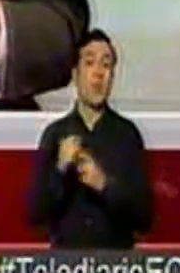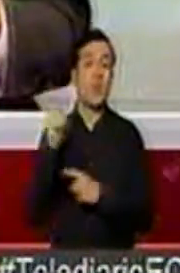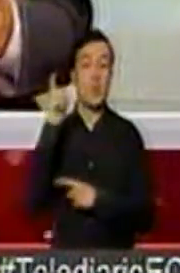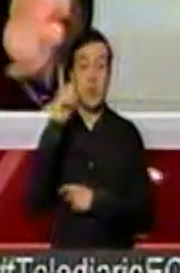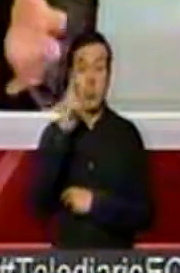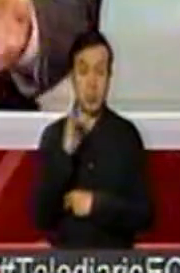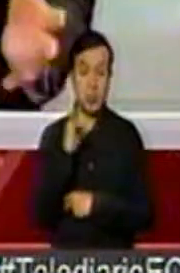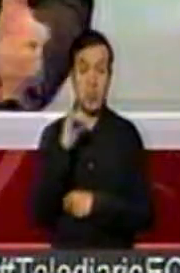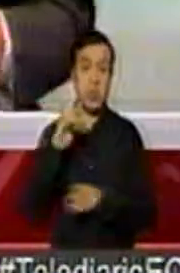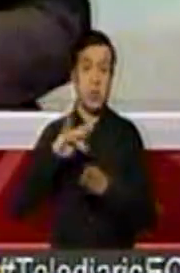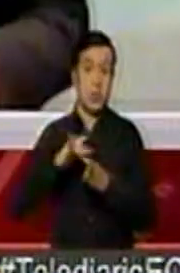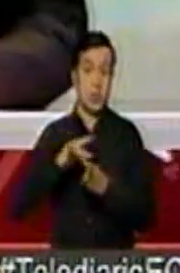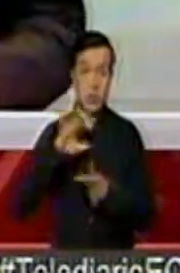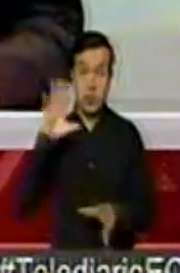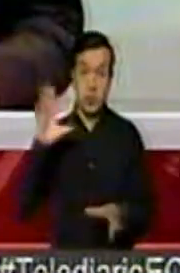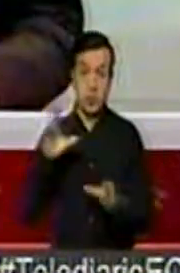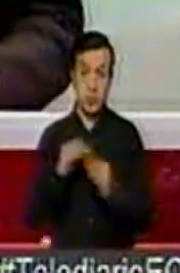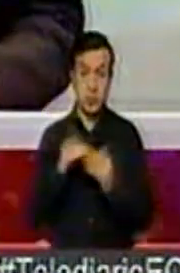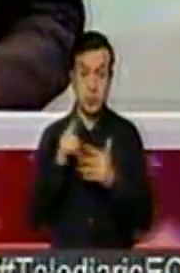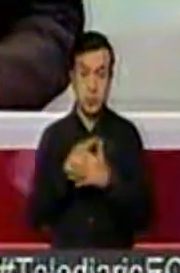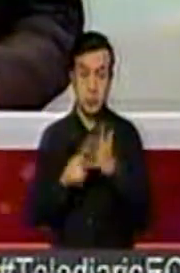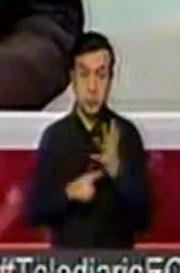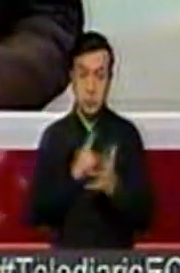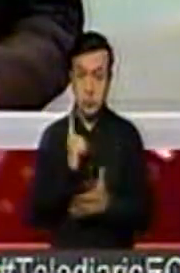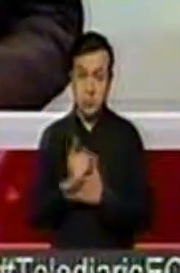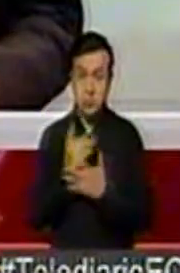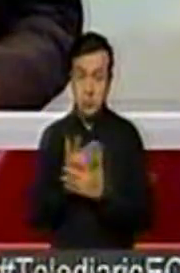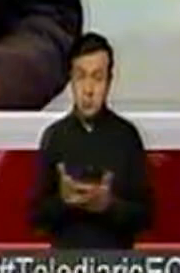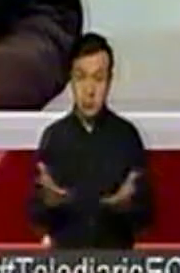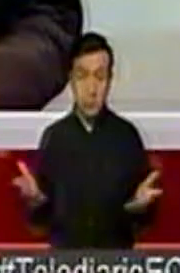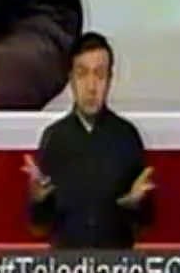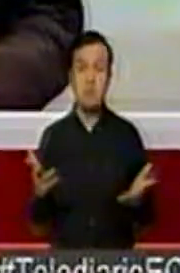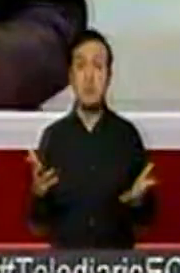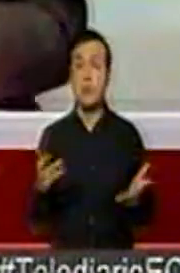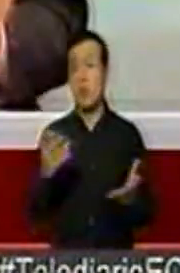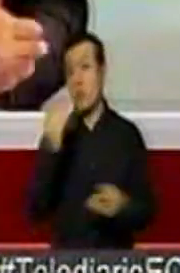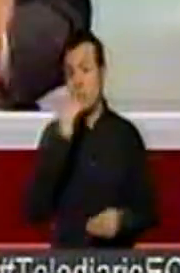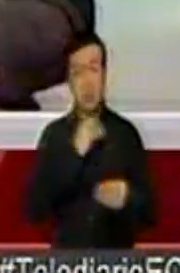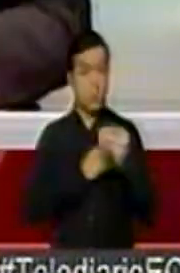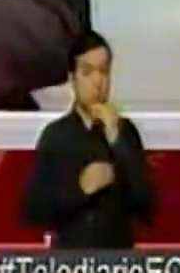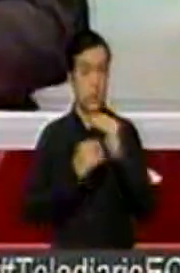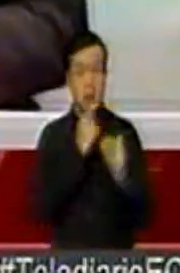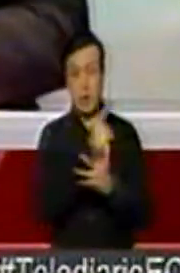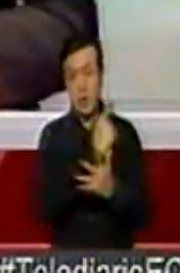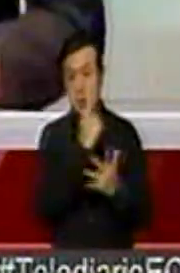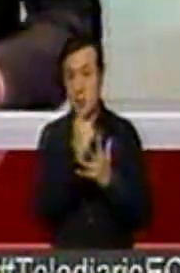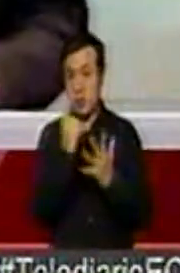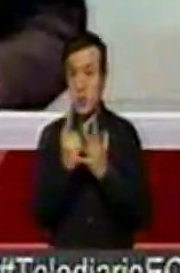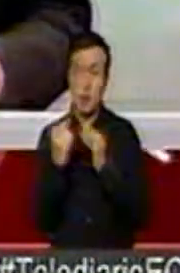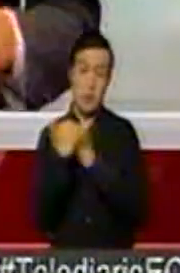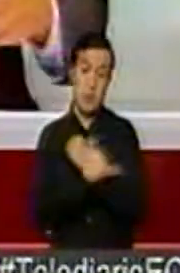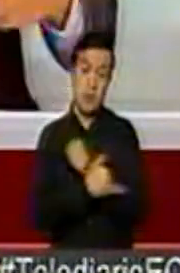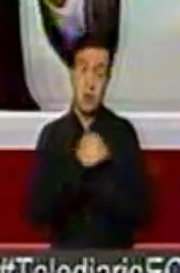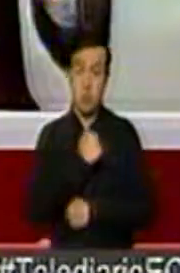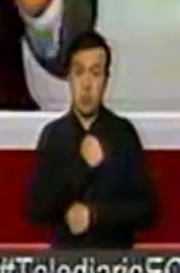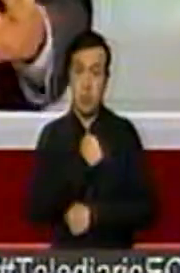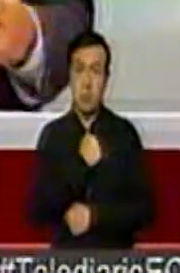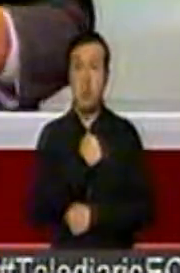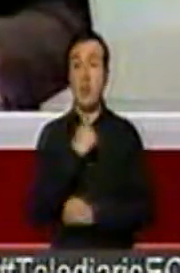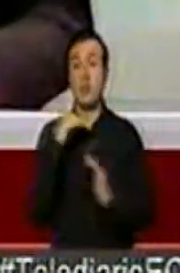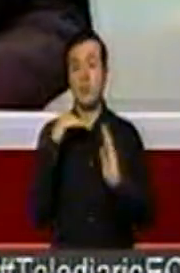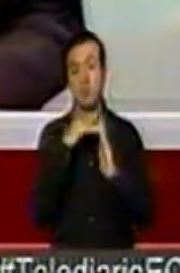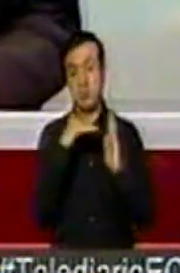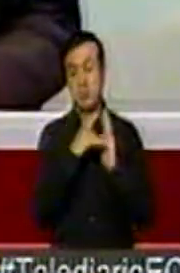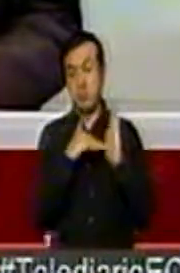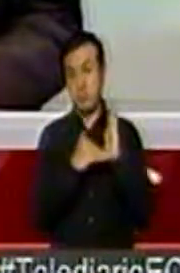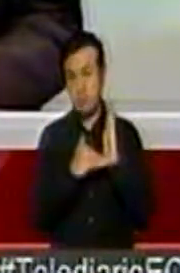pueden dar en todos los productos que son de consumo humano, los alimentos en general, y cada país tiene sus normas, pero estas normas a su